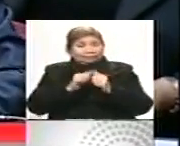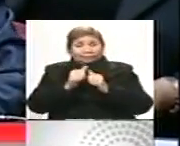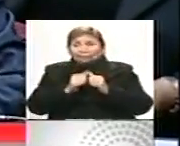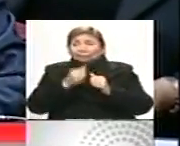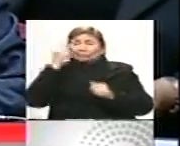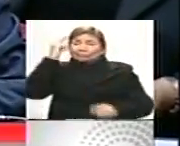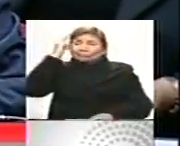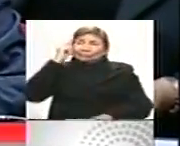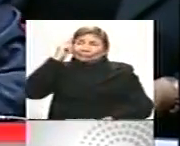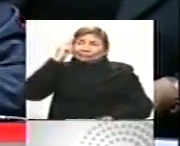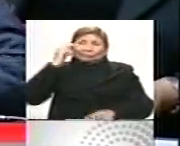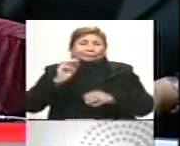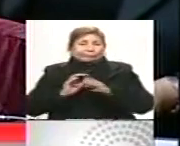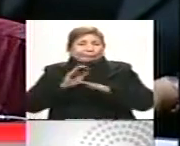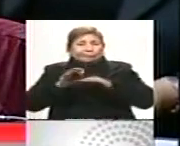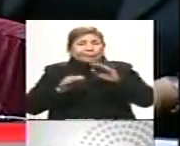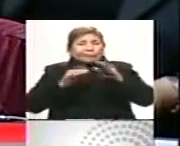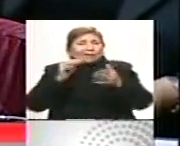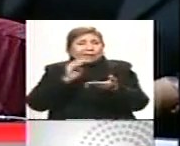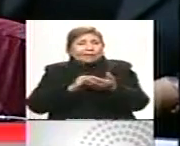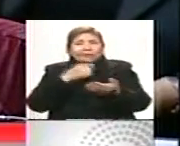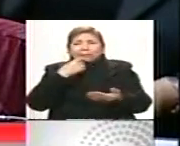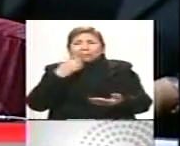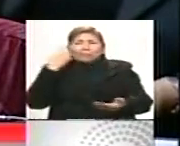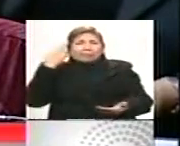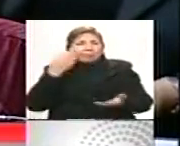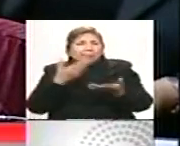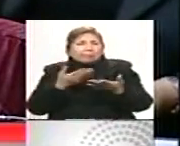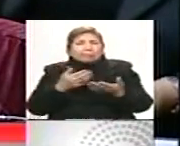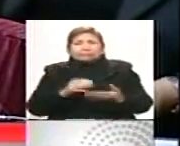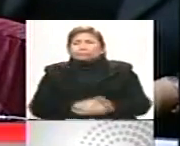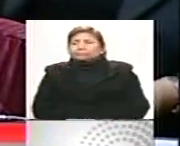la razón por la que estamos dando un paso más es la siguiente.